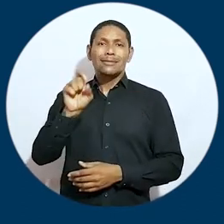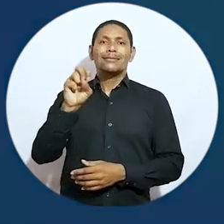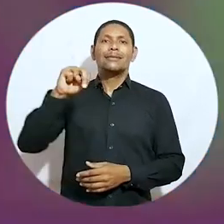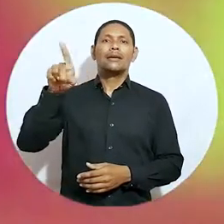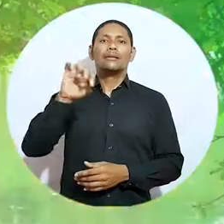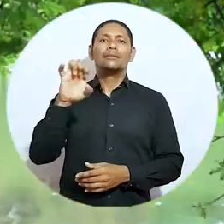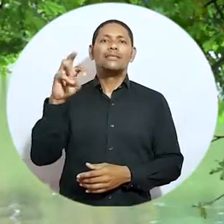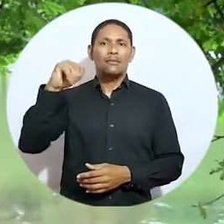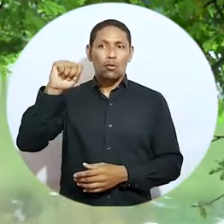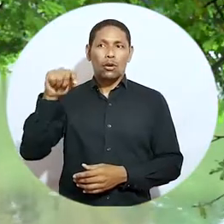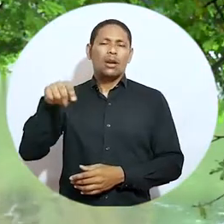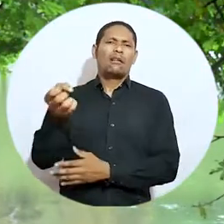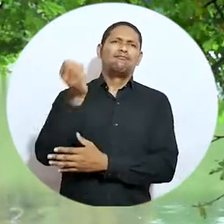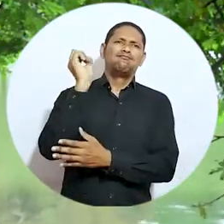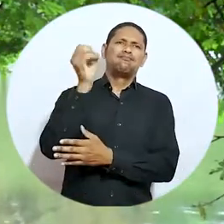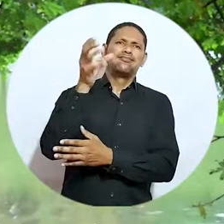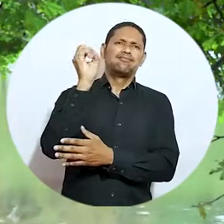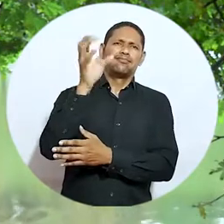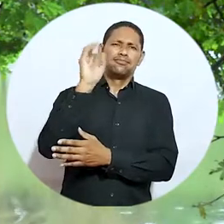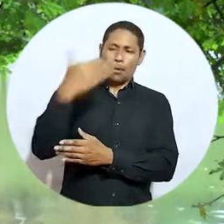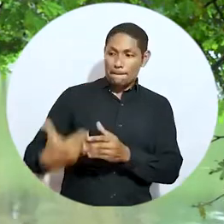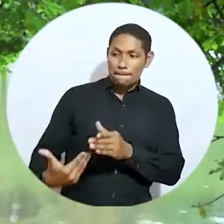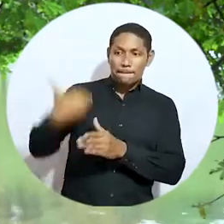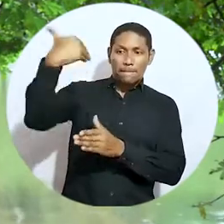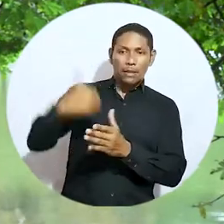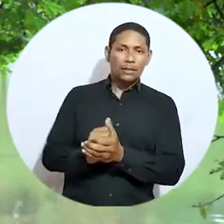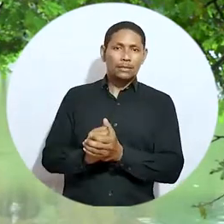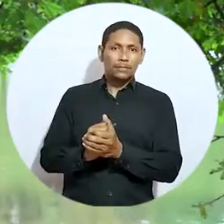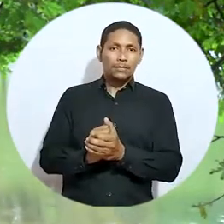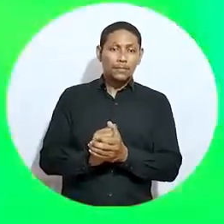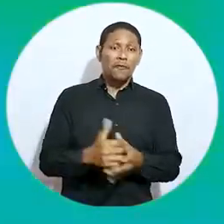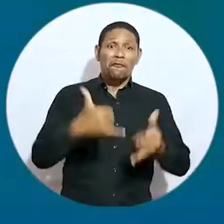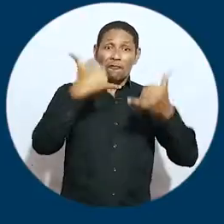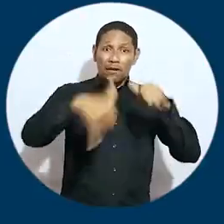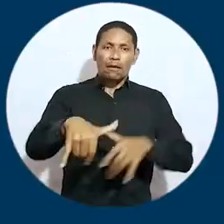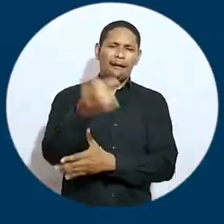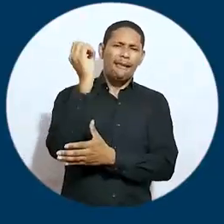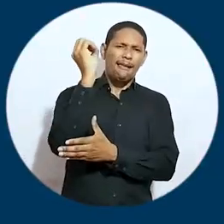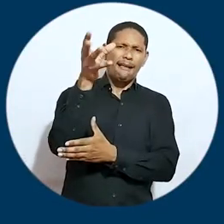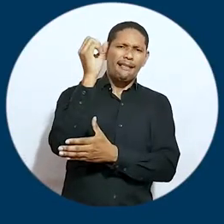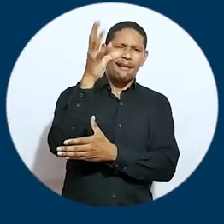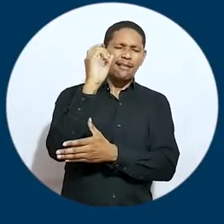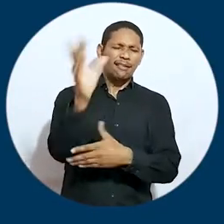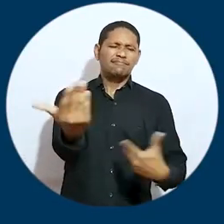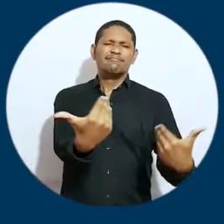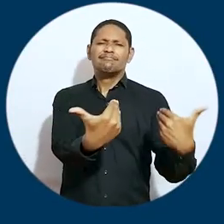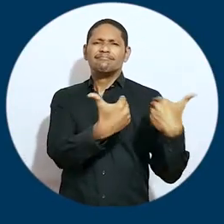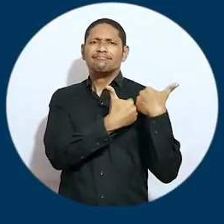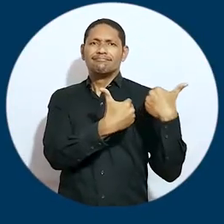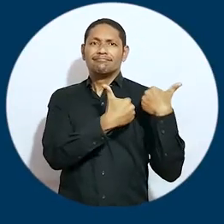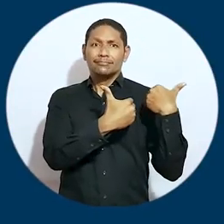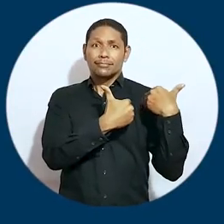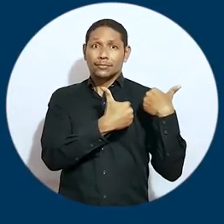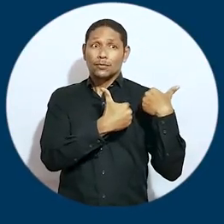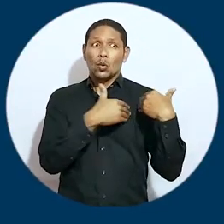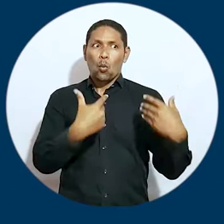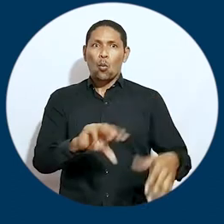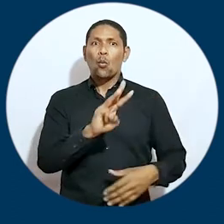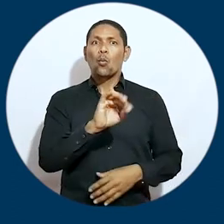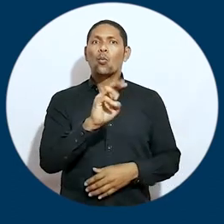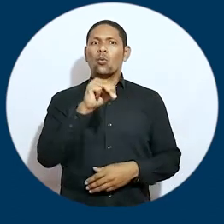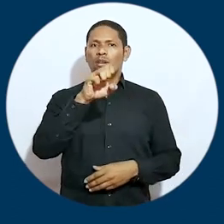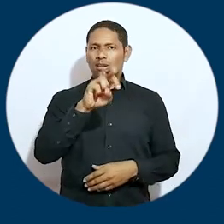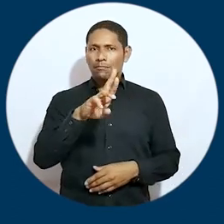Mayor de San Simón, y va a hacer la conferencia inaugural. Y la conferencia de cierre estará a cargo